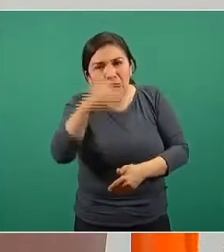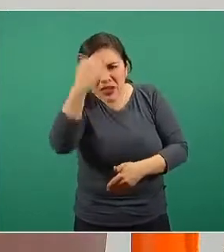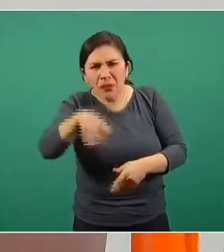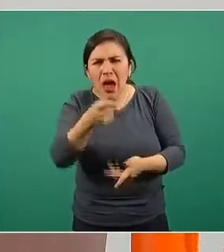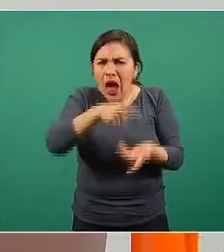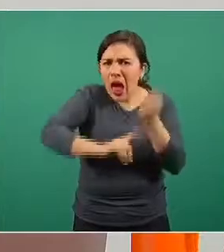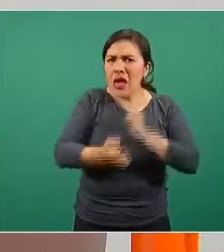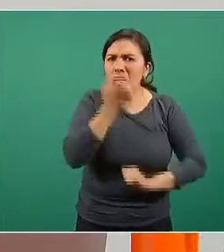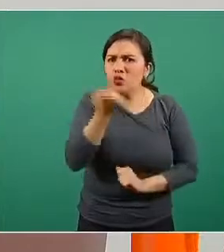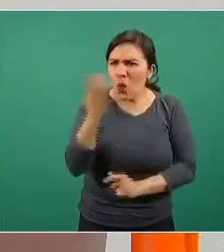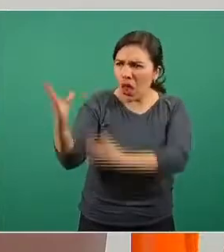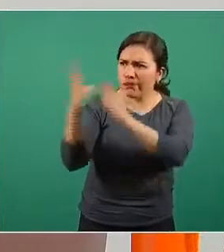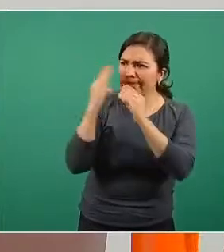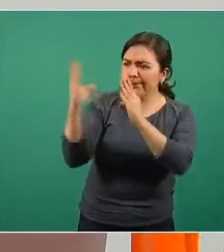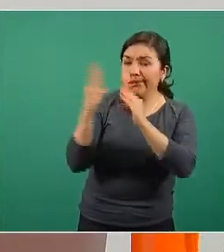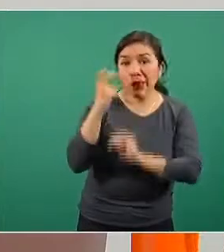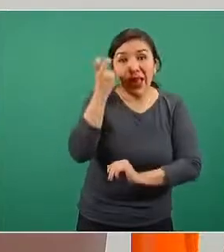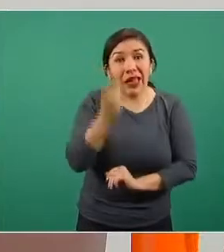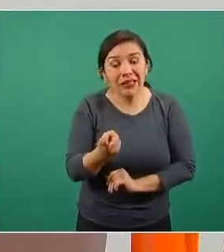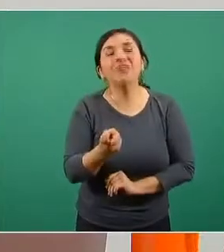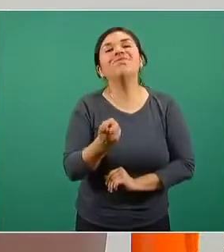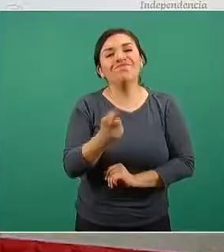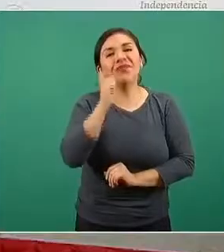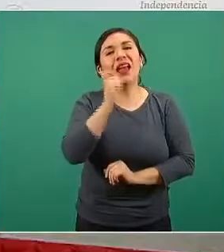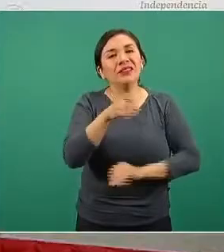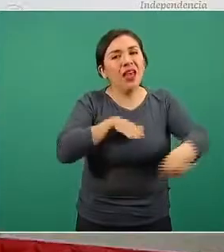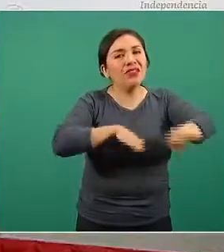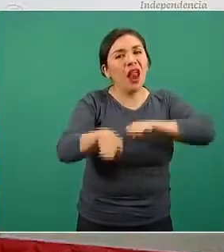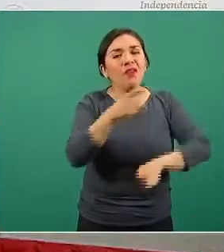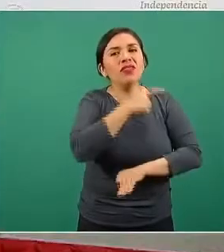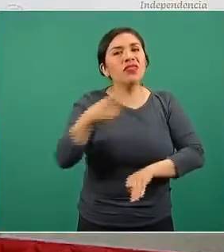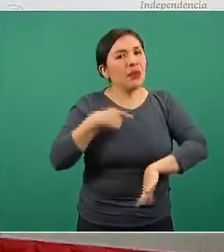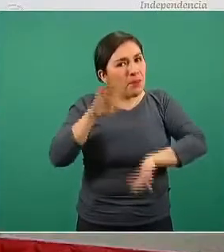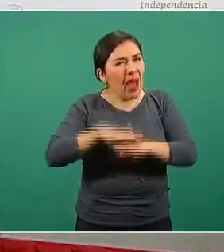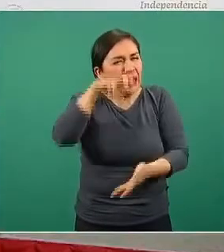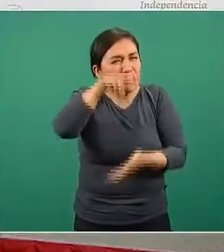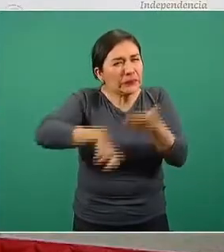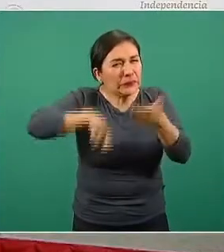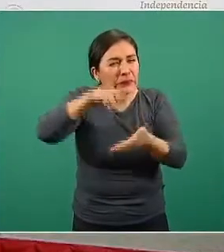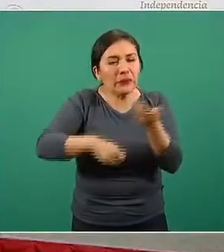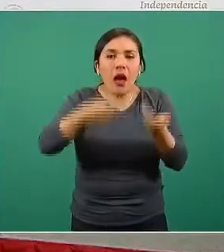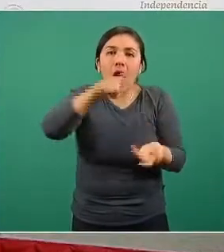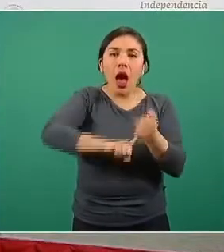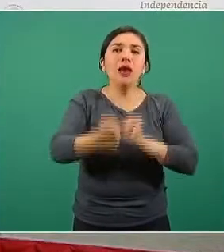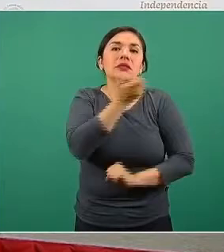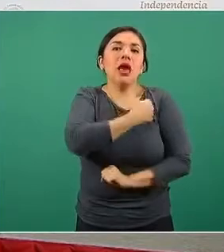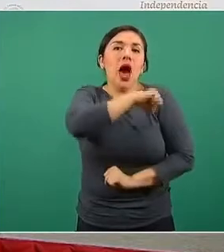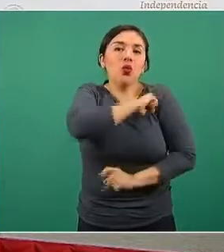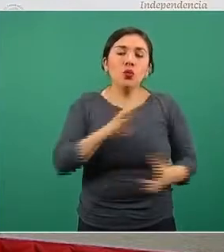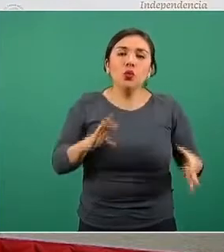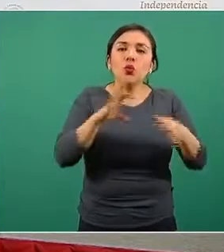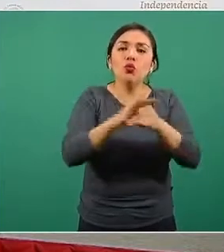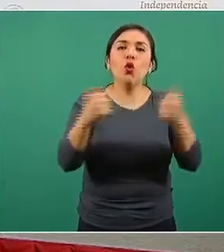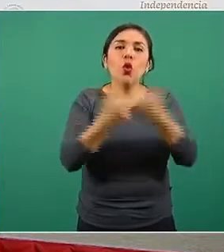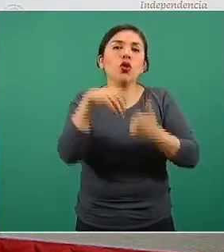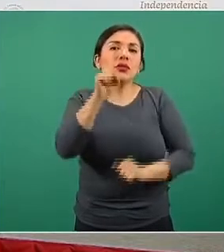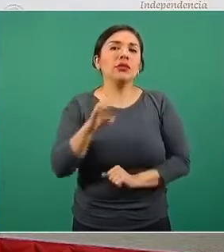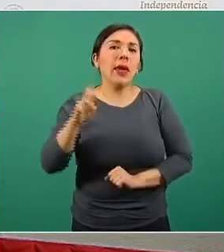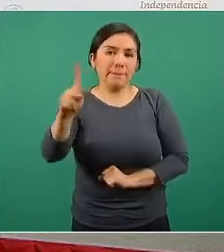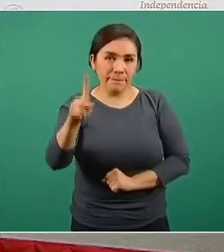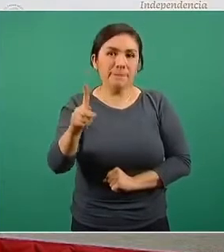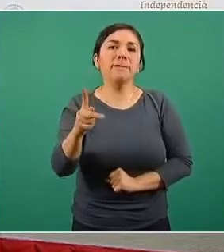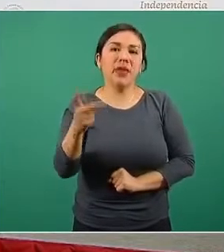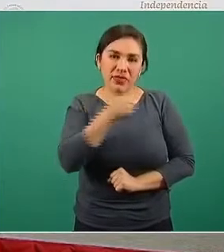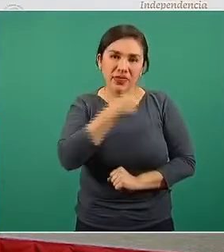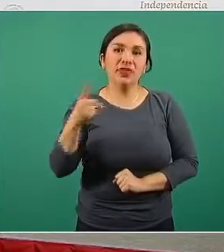las escuelas es un trabajo que tenemos que reforzar desde el sector salud en vinculación con la Secretaría de